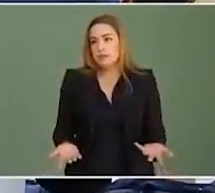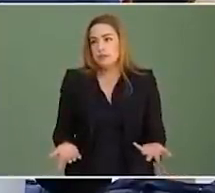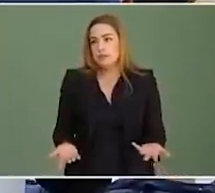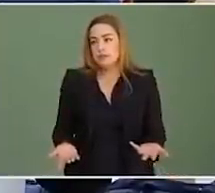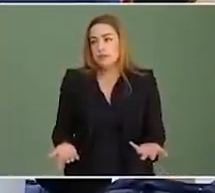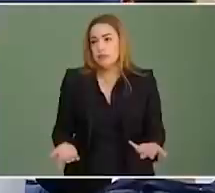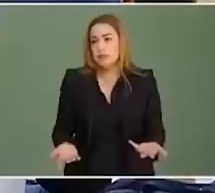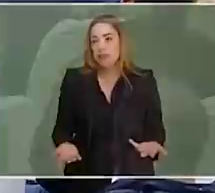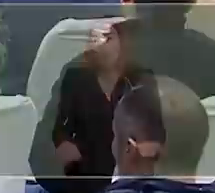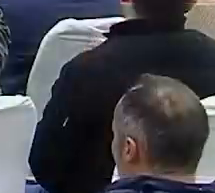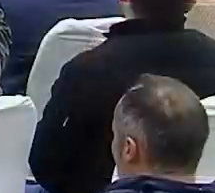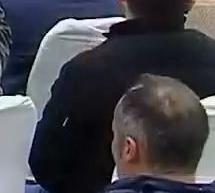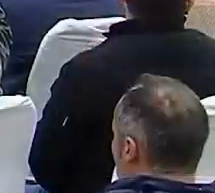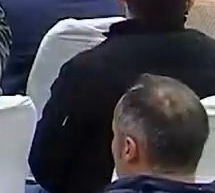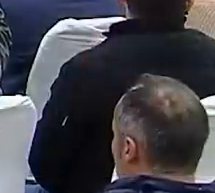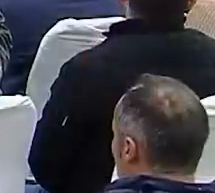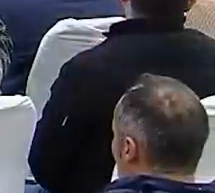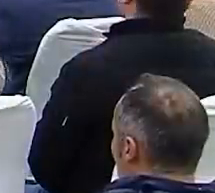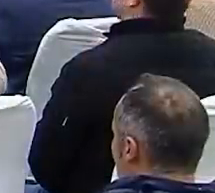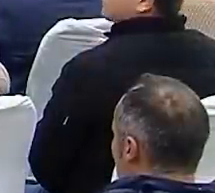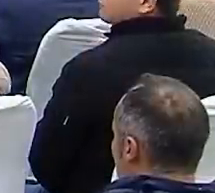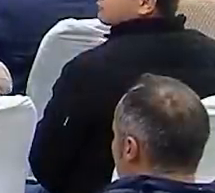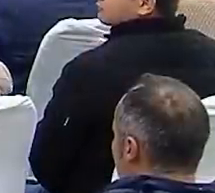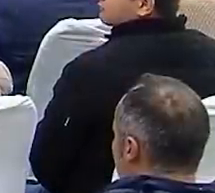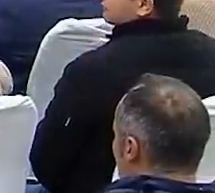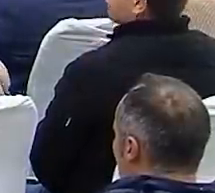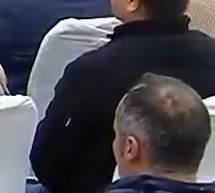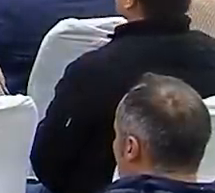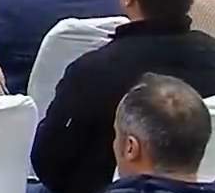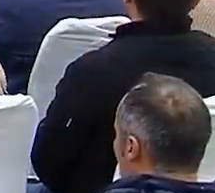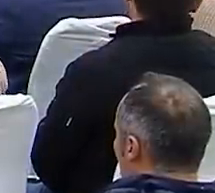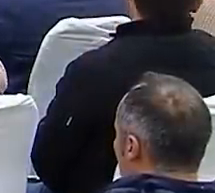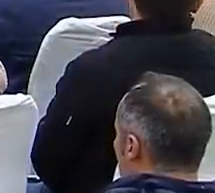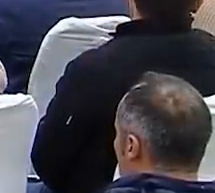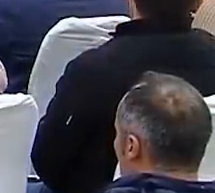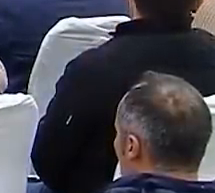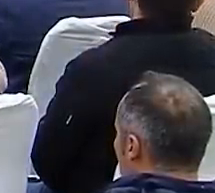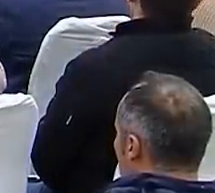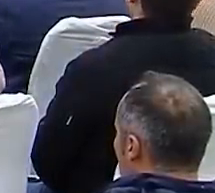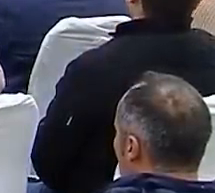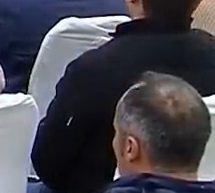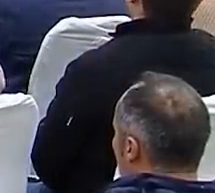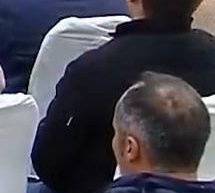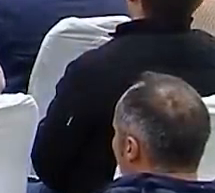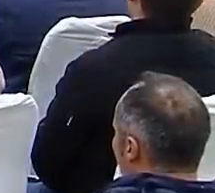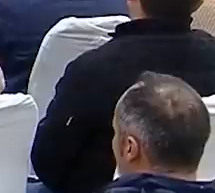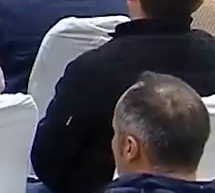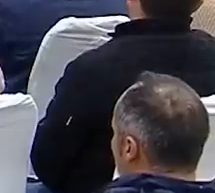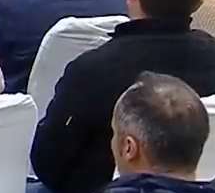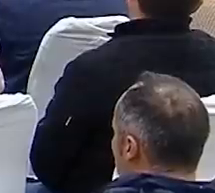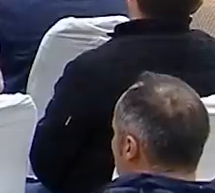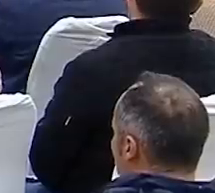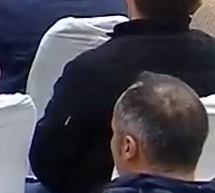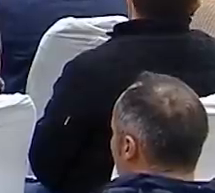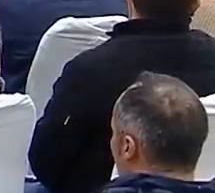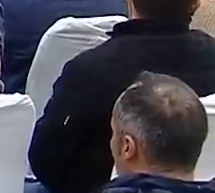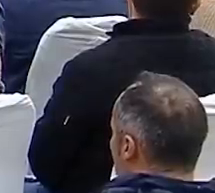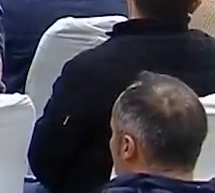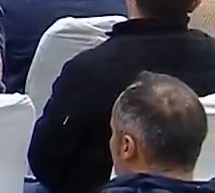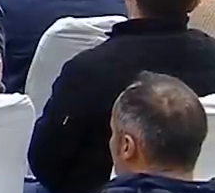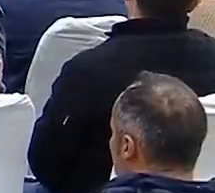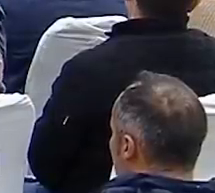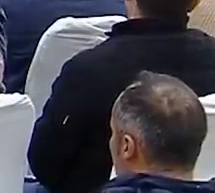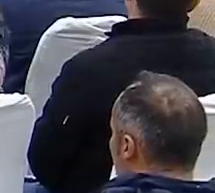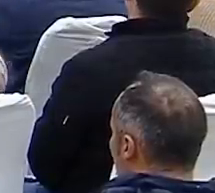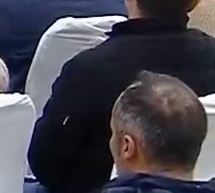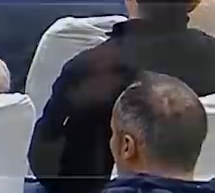pero no tengo yo esa información mañana vamos a tener ya información sobre el presidente rodrigo